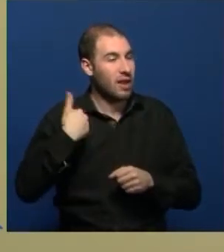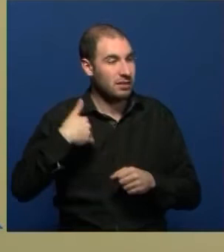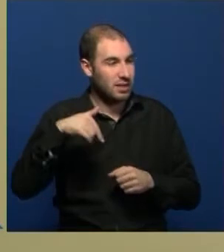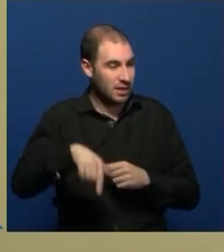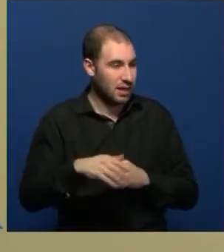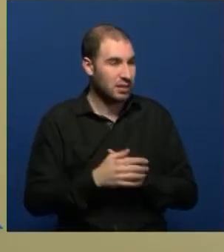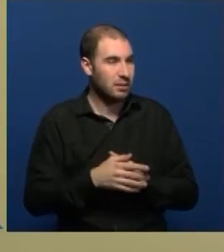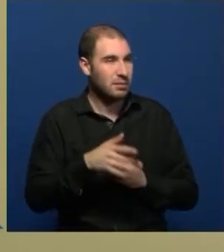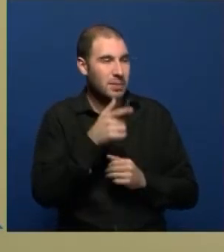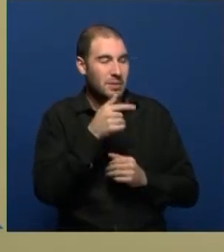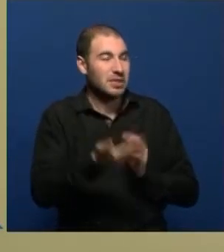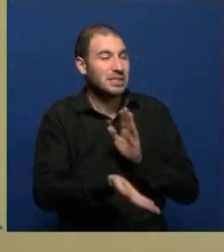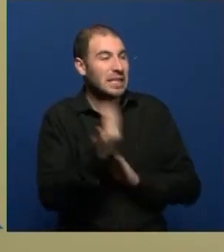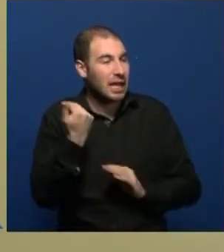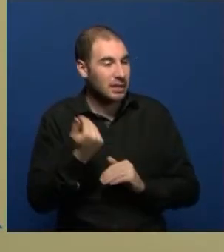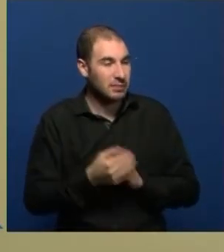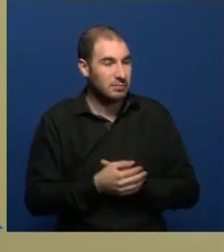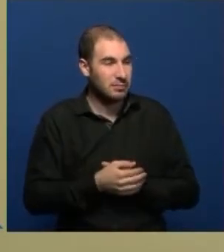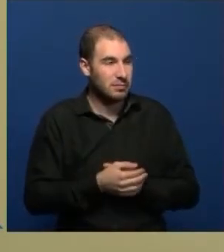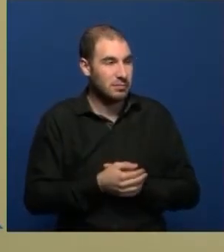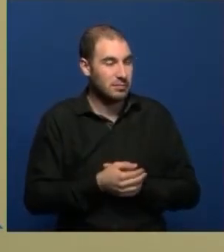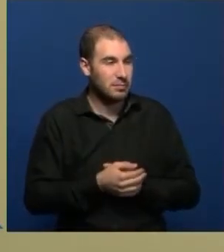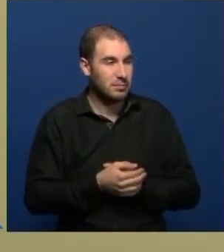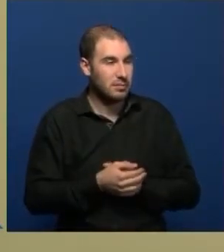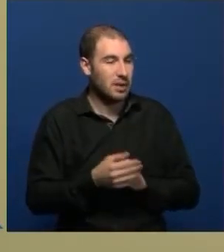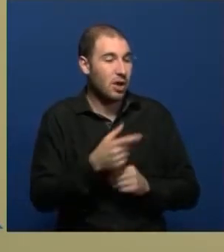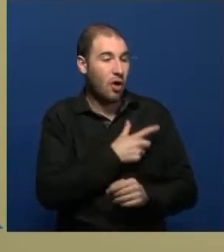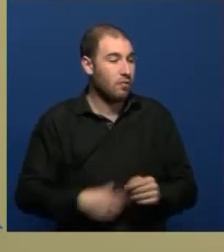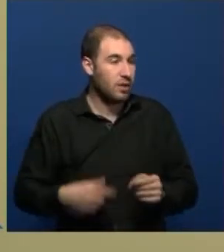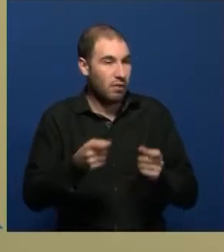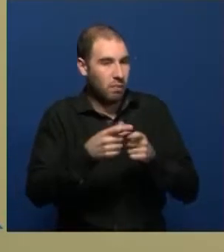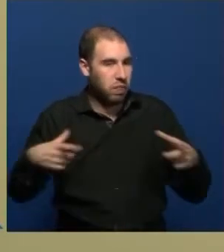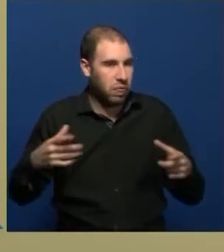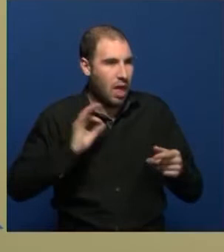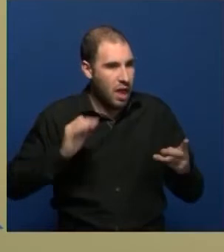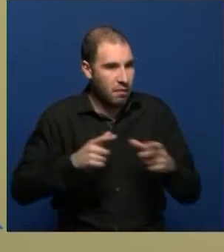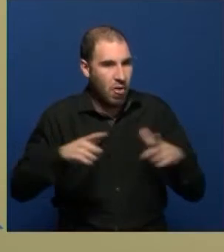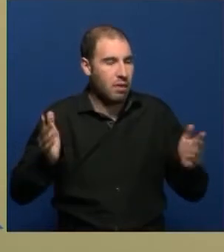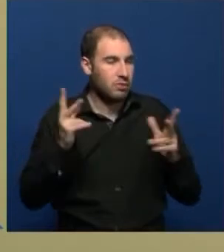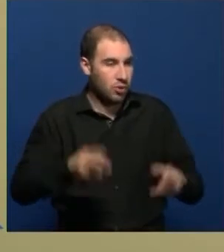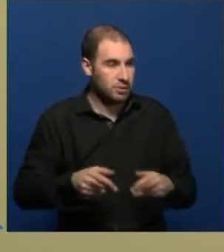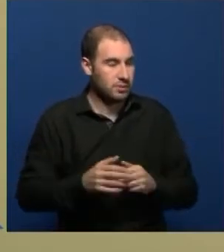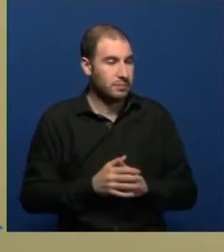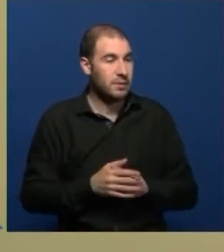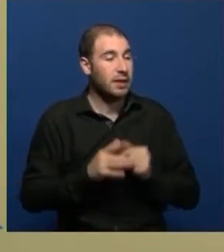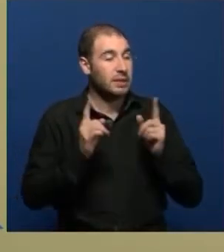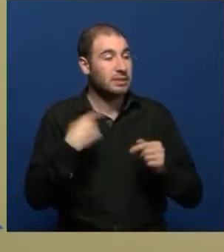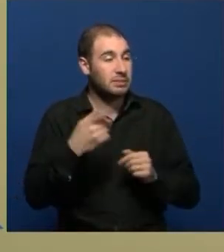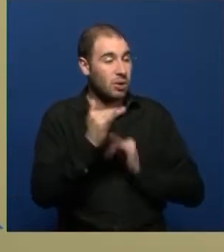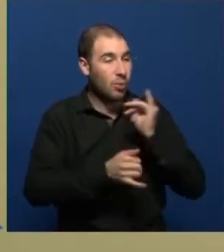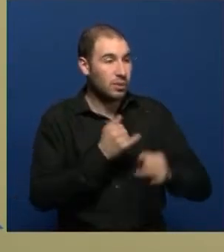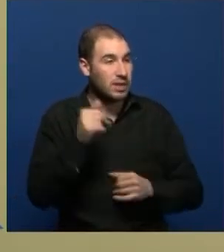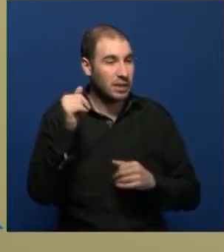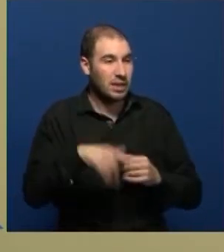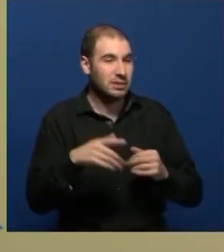poco recortando, que el Estado se engorde durante muchos años y siempre se plantea esto